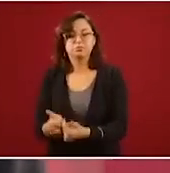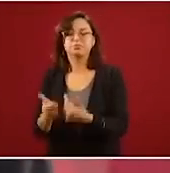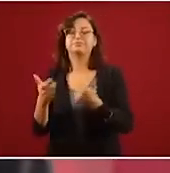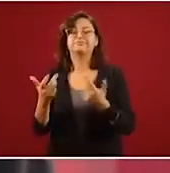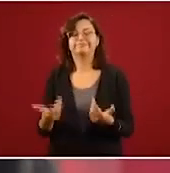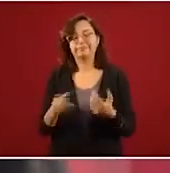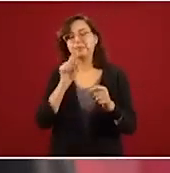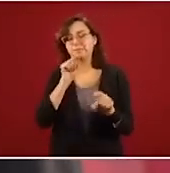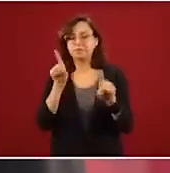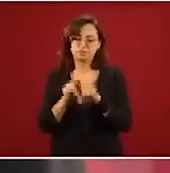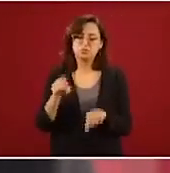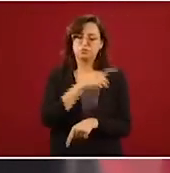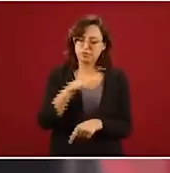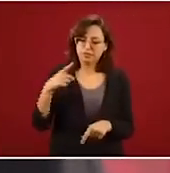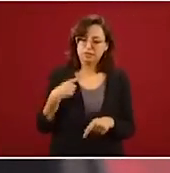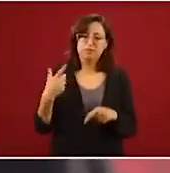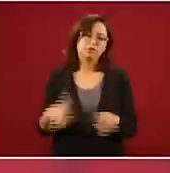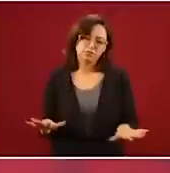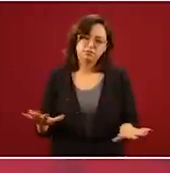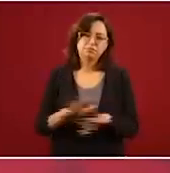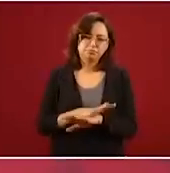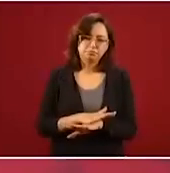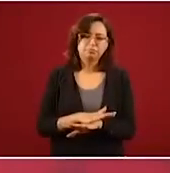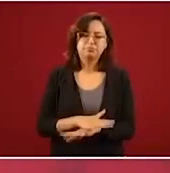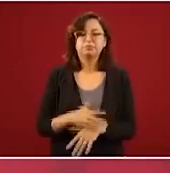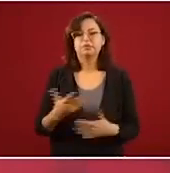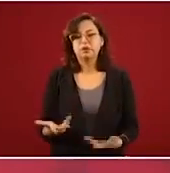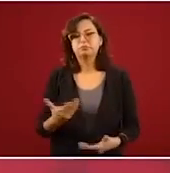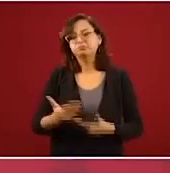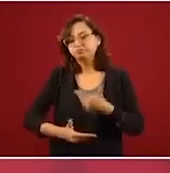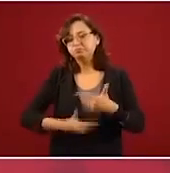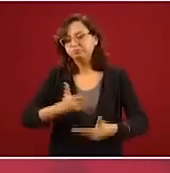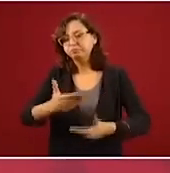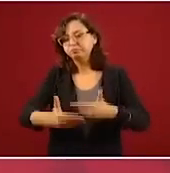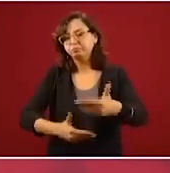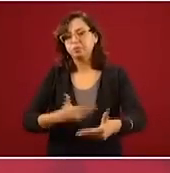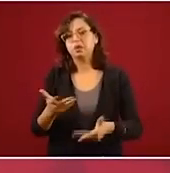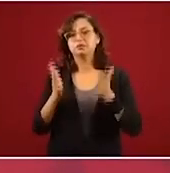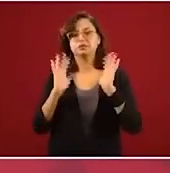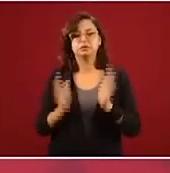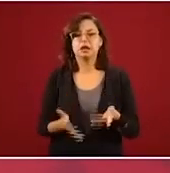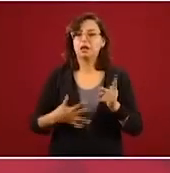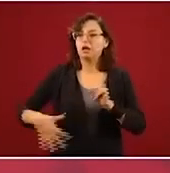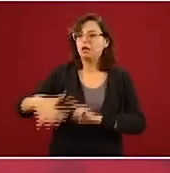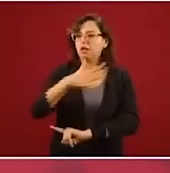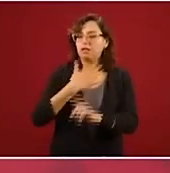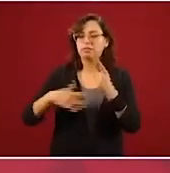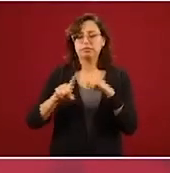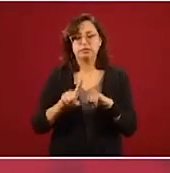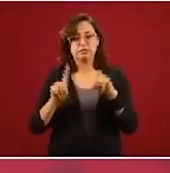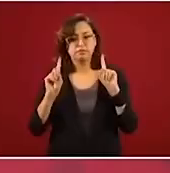va a cambiar, ya son otras las condiciones. Ahora